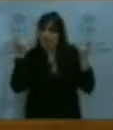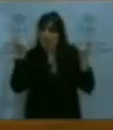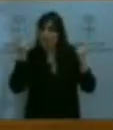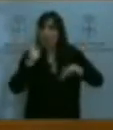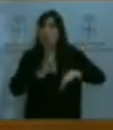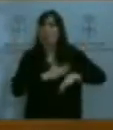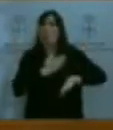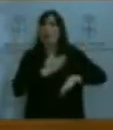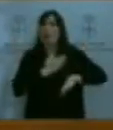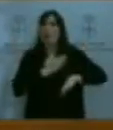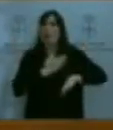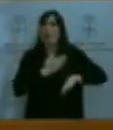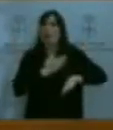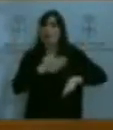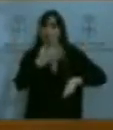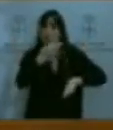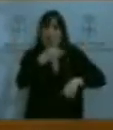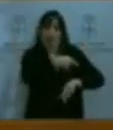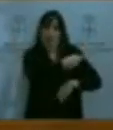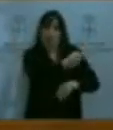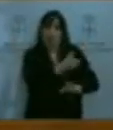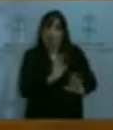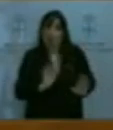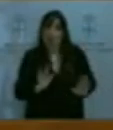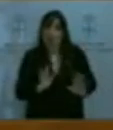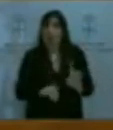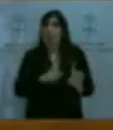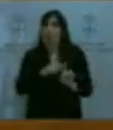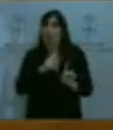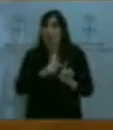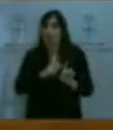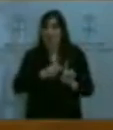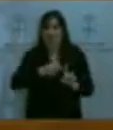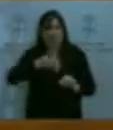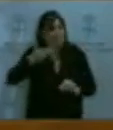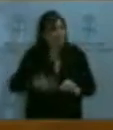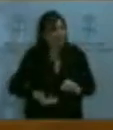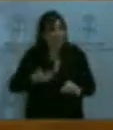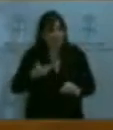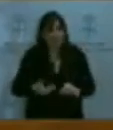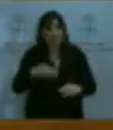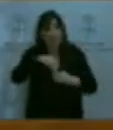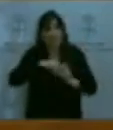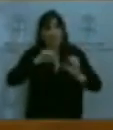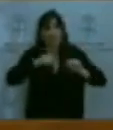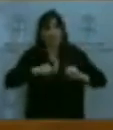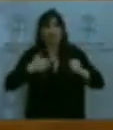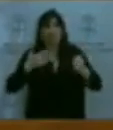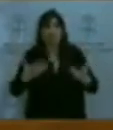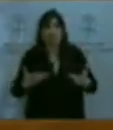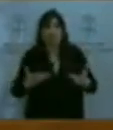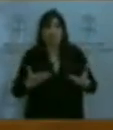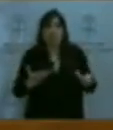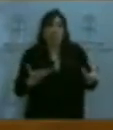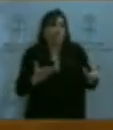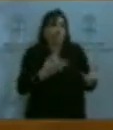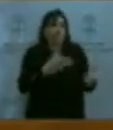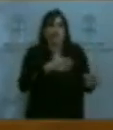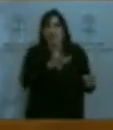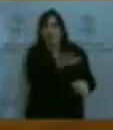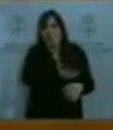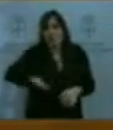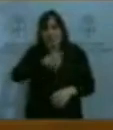ustedes. Y un objetivo fundamental de ese pacto ha de ser superar las diferencias que hay entre los diversos territorios españoles. Y para ello, y